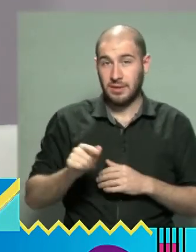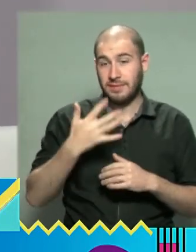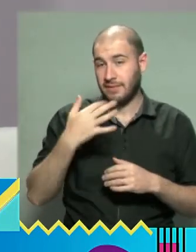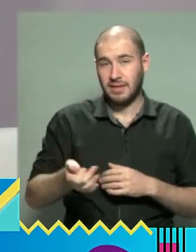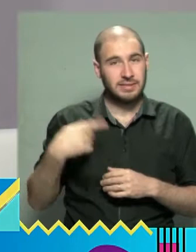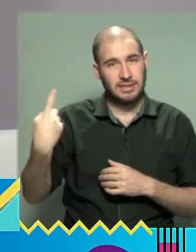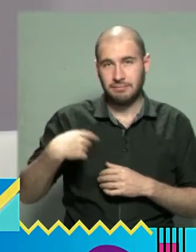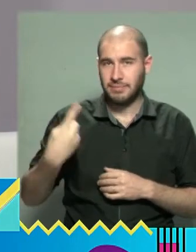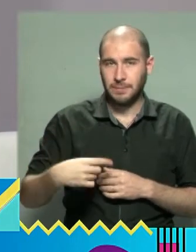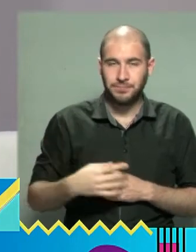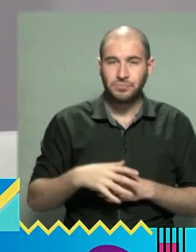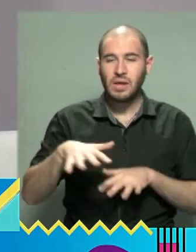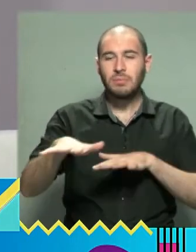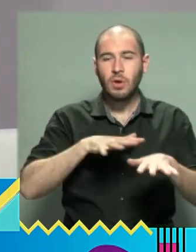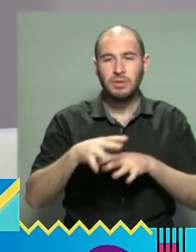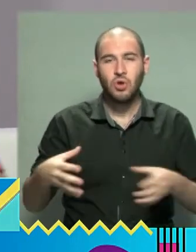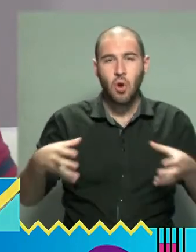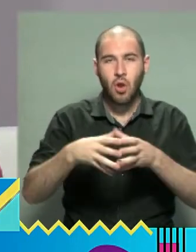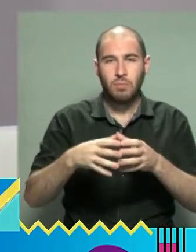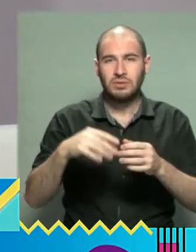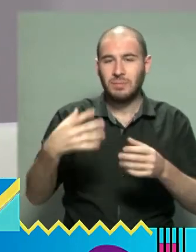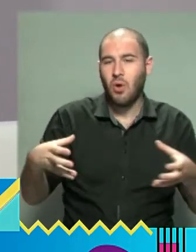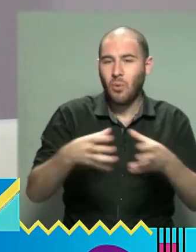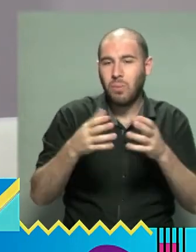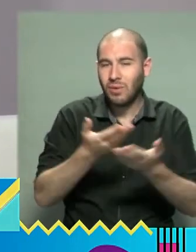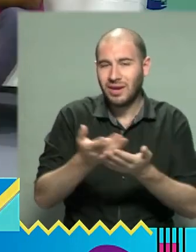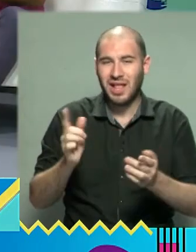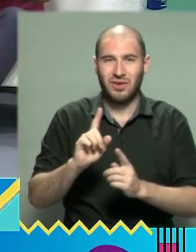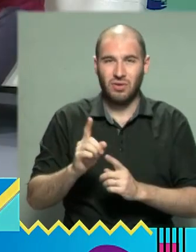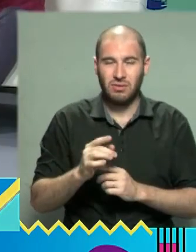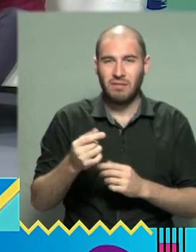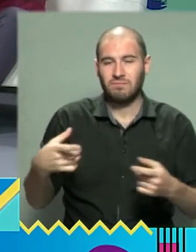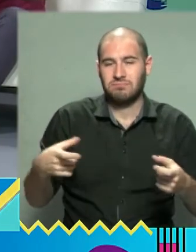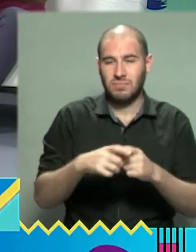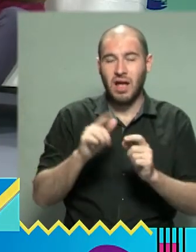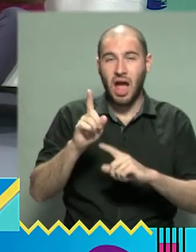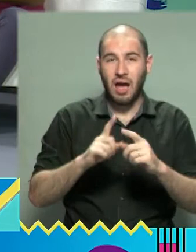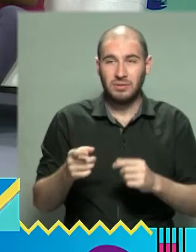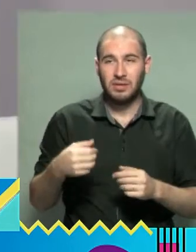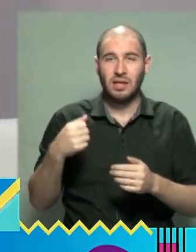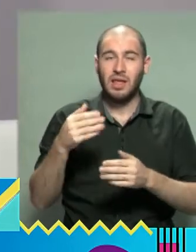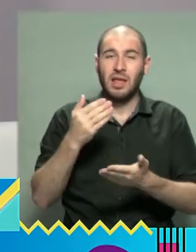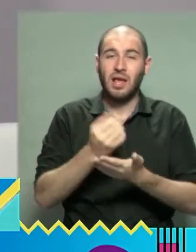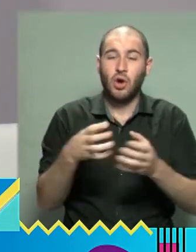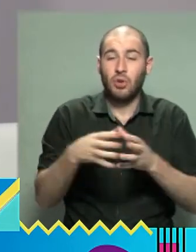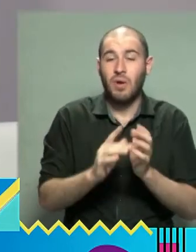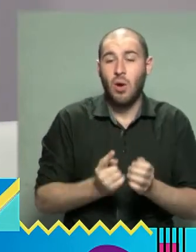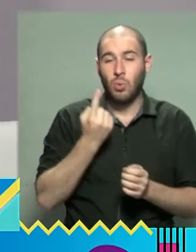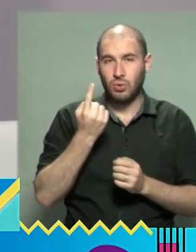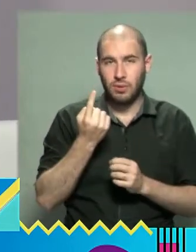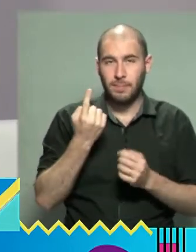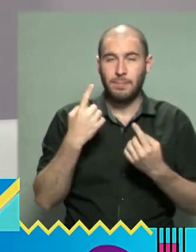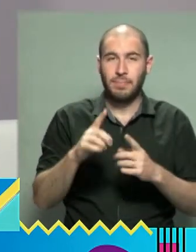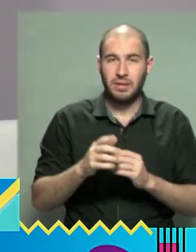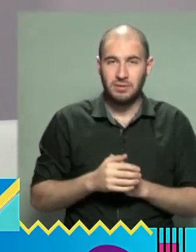claro. Va a ser así siempre. Los movimientos de masa no son siempre de masas. Están reducidos a veces a una reivindicación particular de un sector. pero